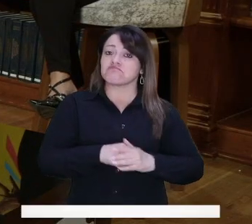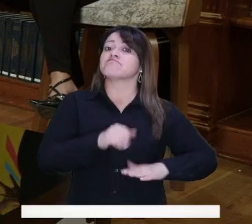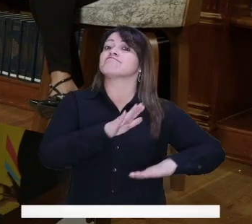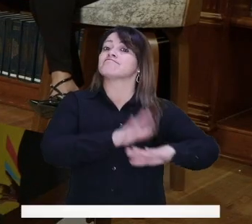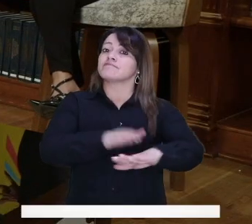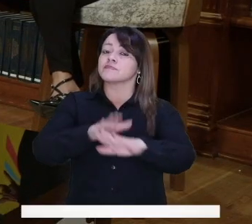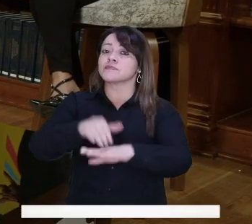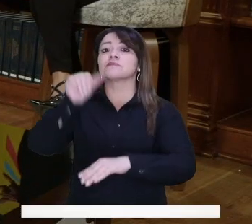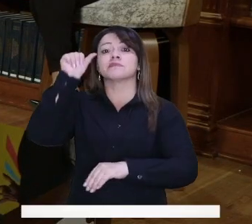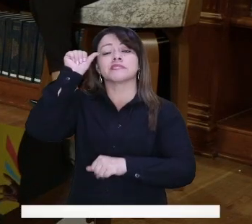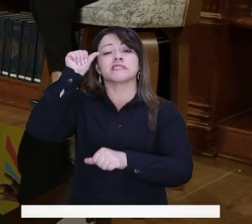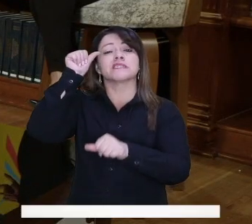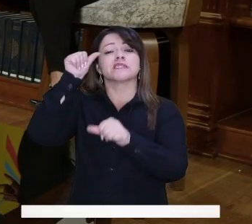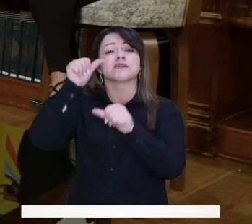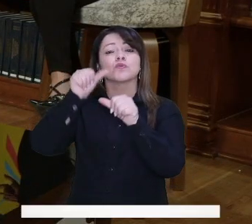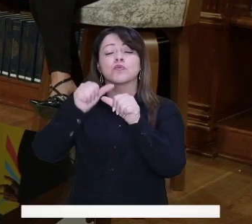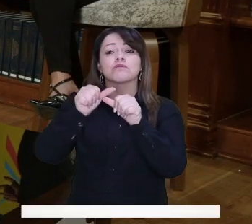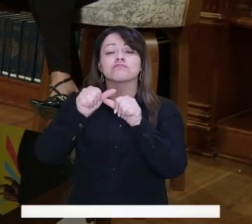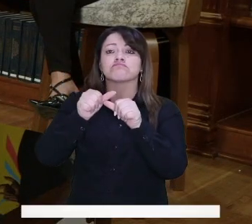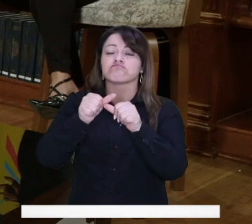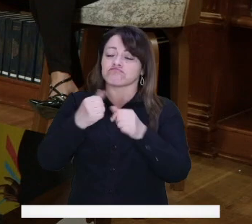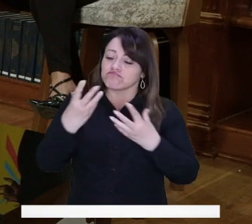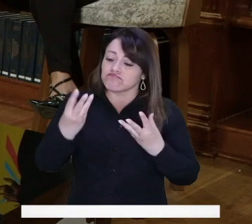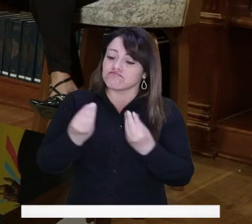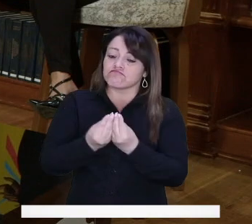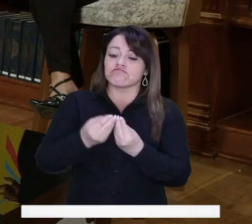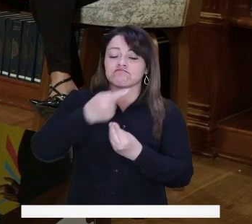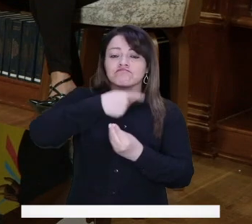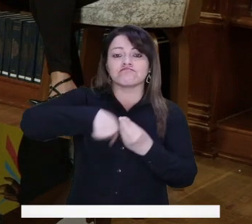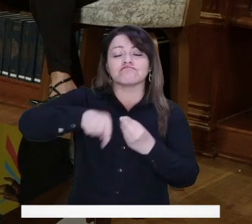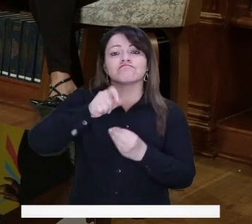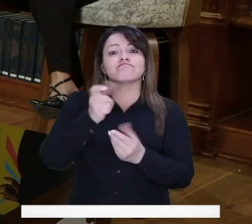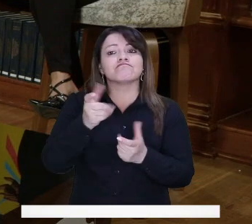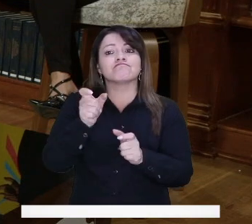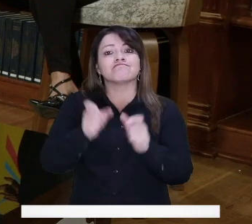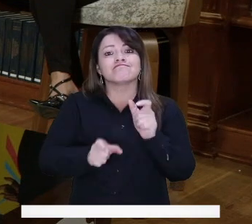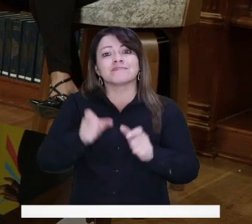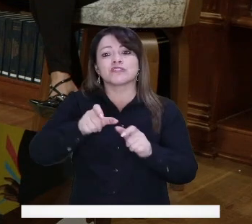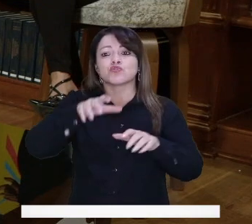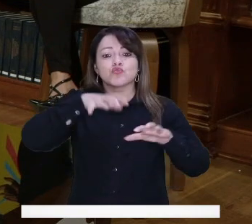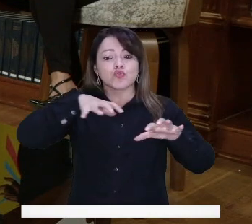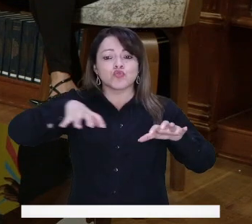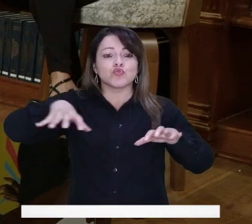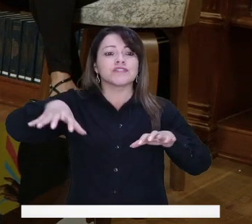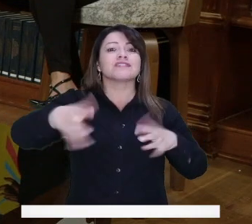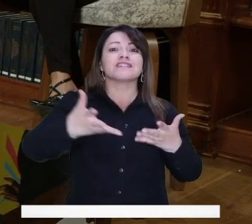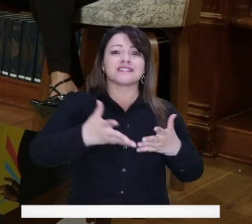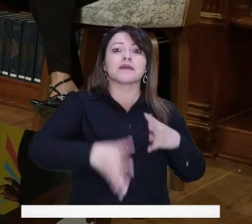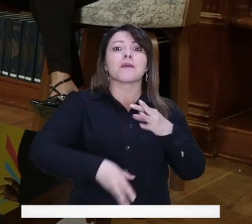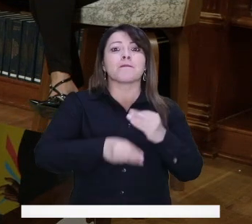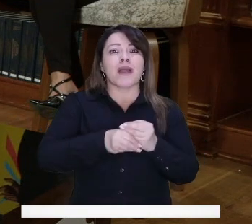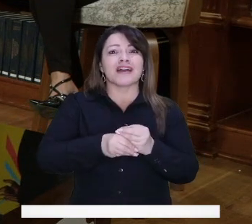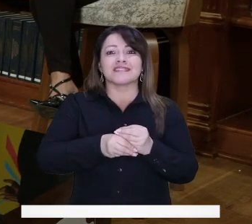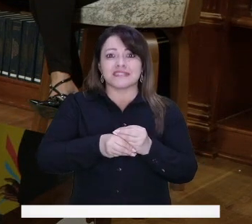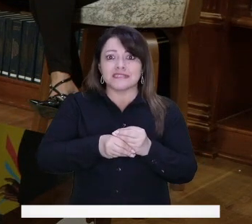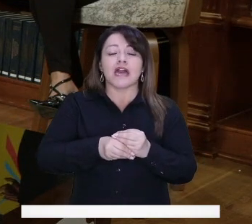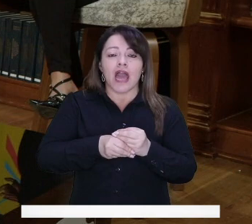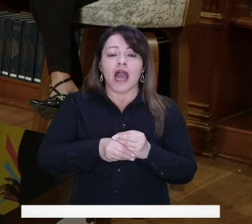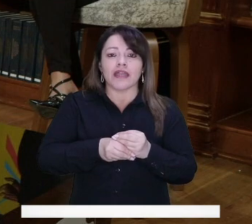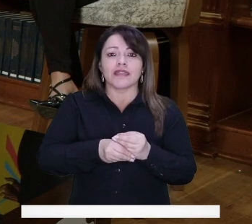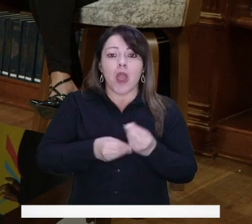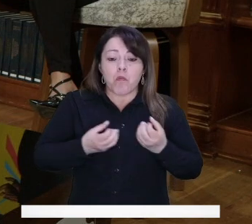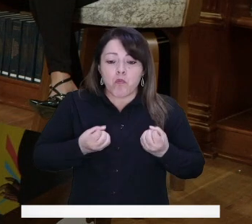Recordarle a los televidentes que nosotros éramos una inmensa cantidad gigantesca de humedales. Eso es